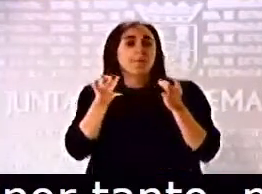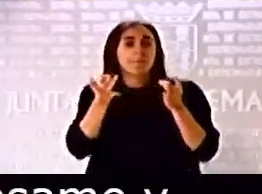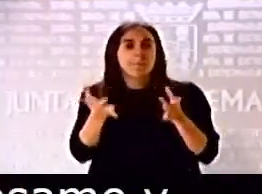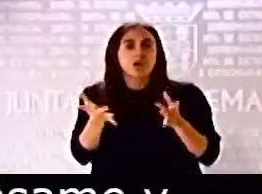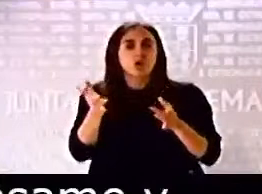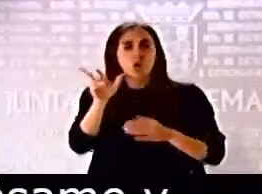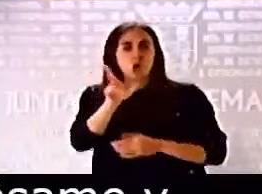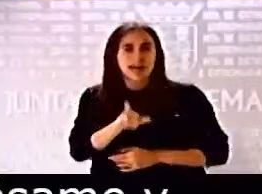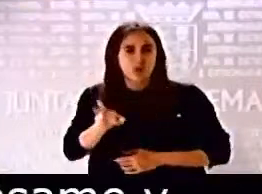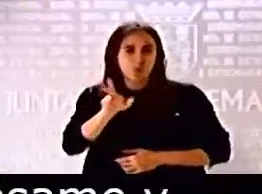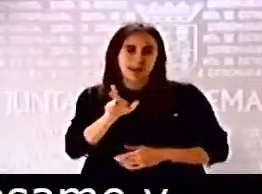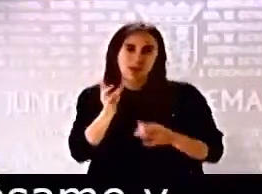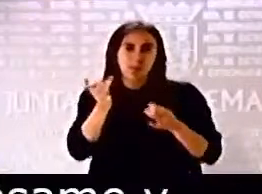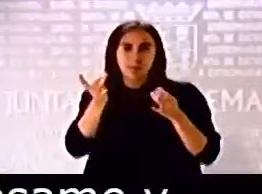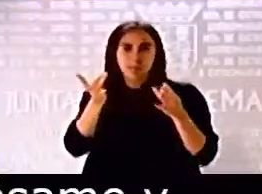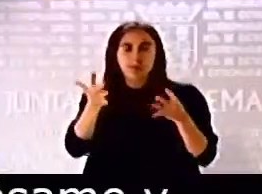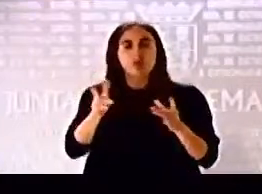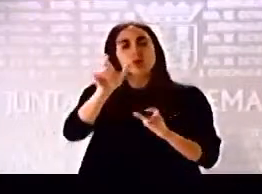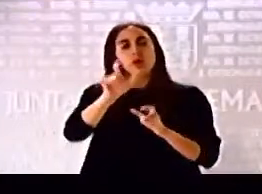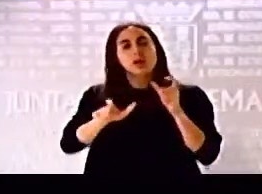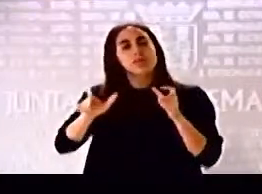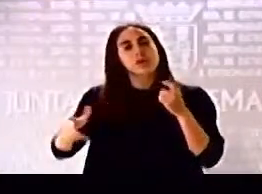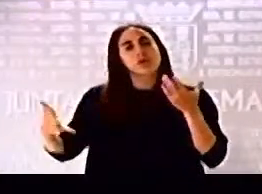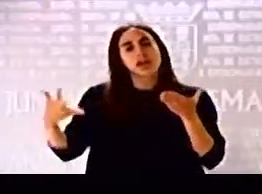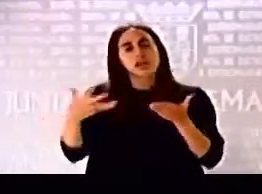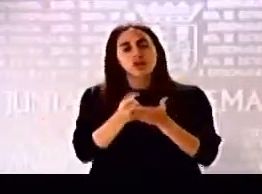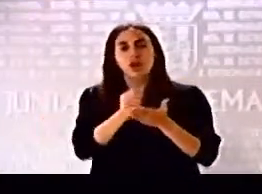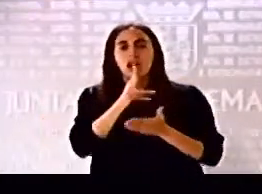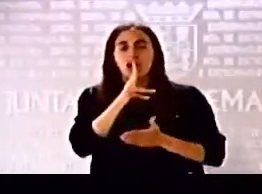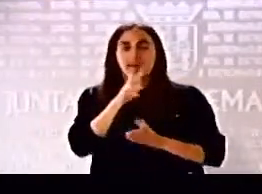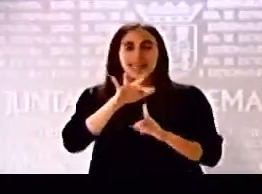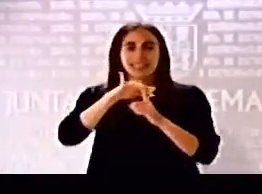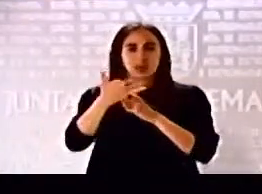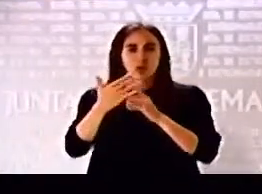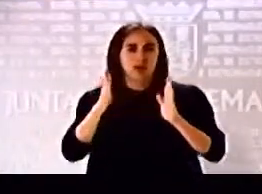a todas las personas que en este momento